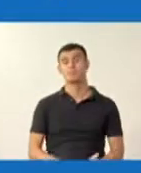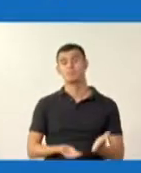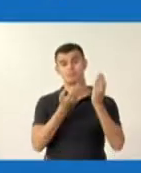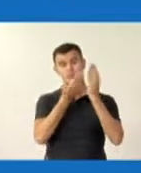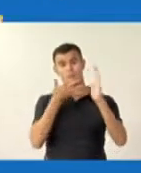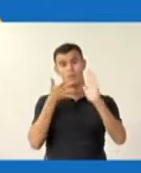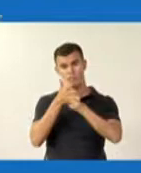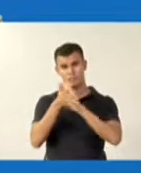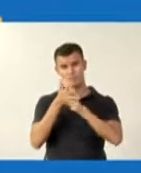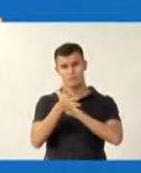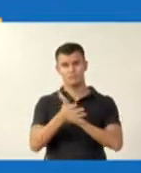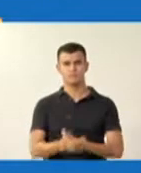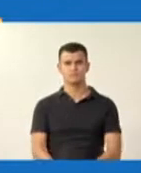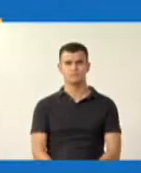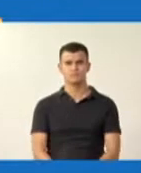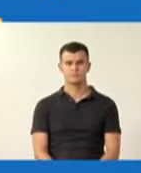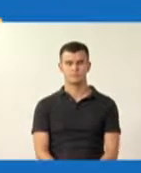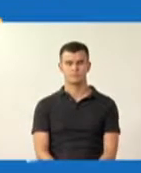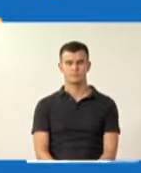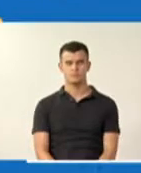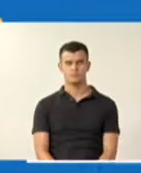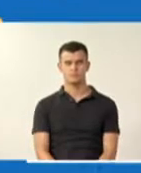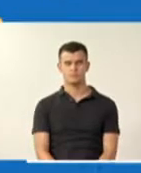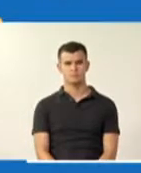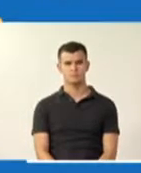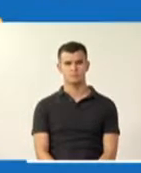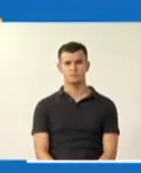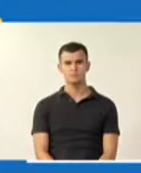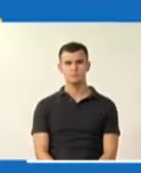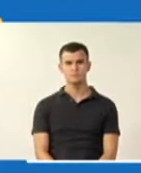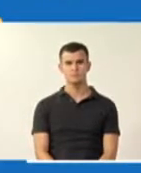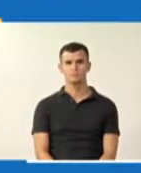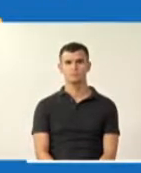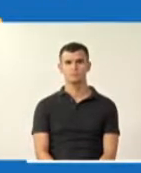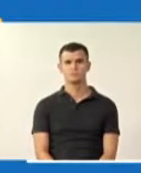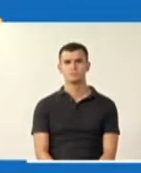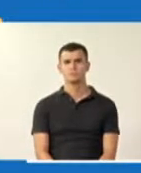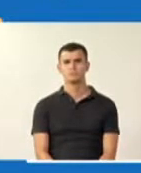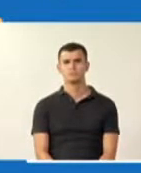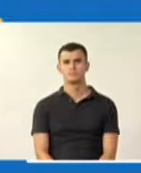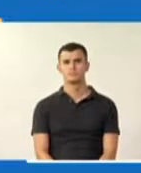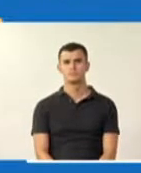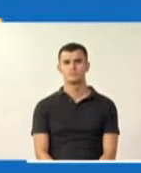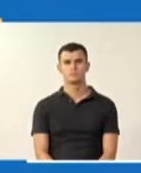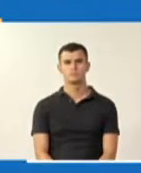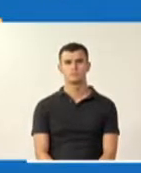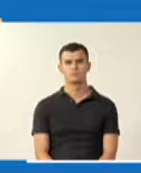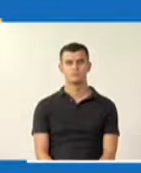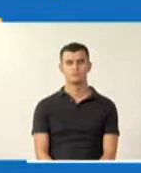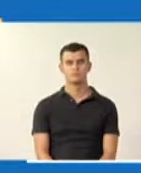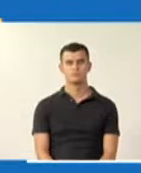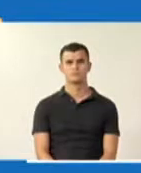corta al éxito. Informes. PBX 518-3000, extensiones 486 y 438, inscripciones en